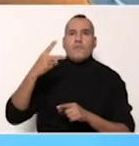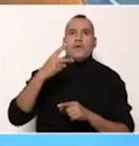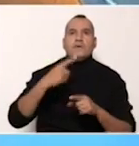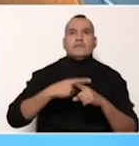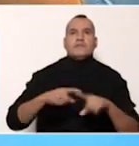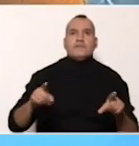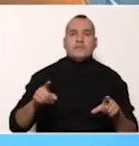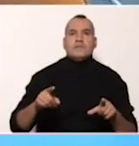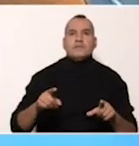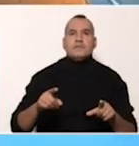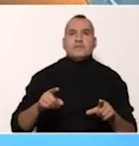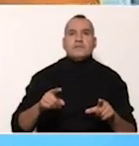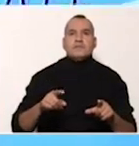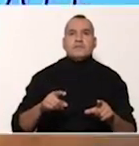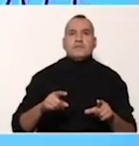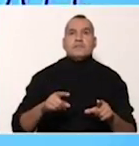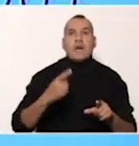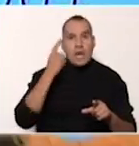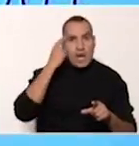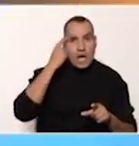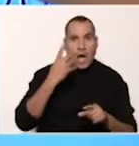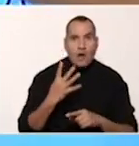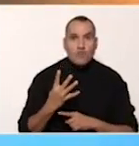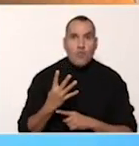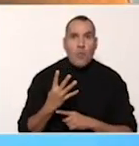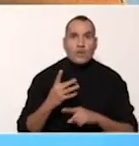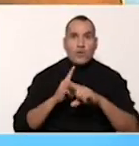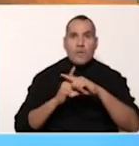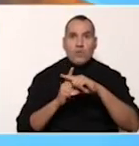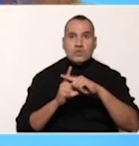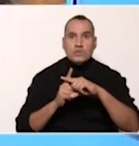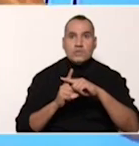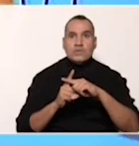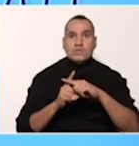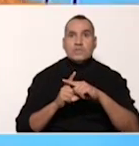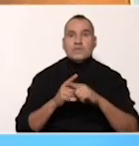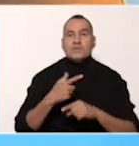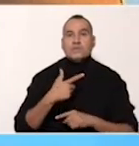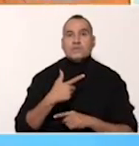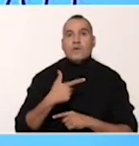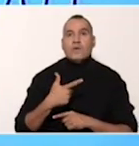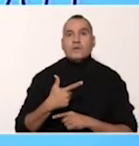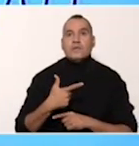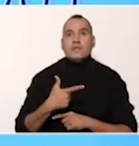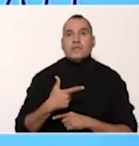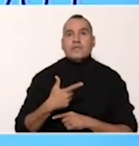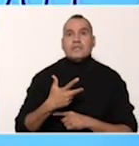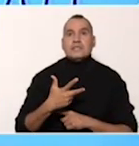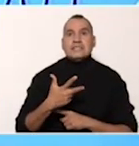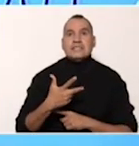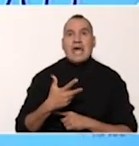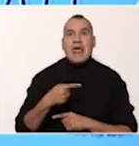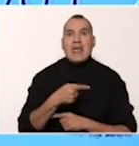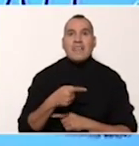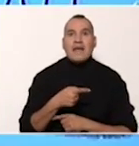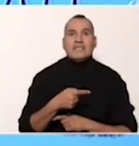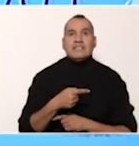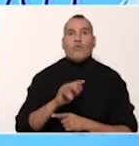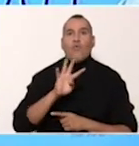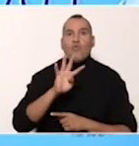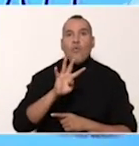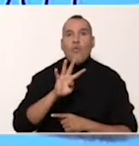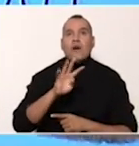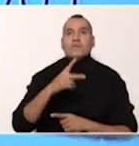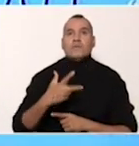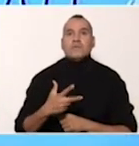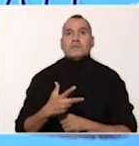diferentes, porque aquí se sobreentiende que es positivo, ¿verdad? Signos diferentes se restan y se coloca el signo del número